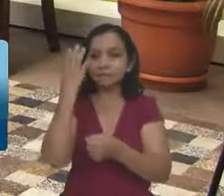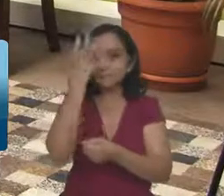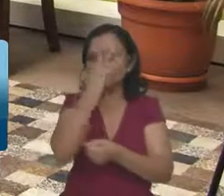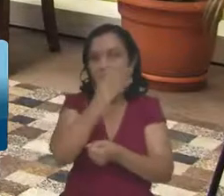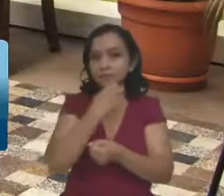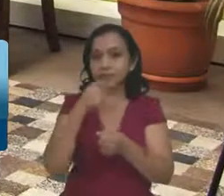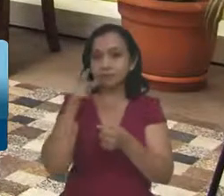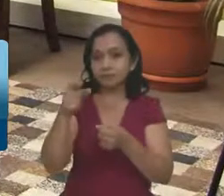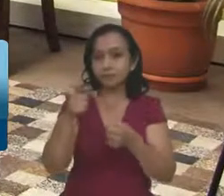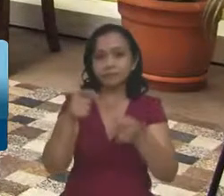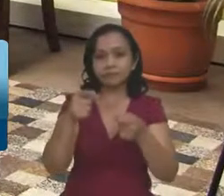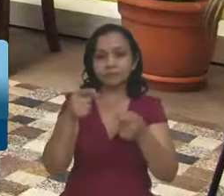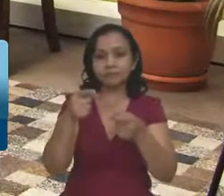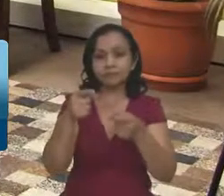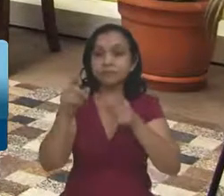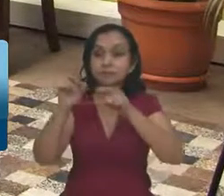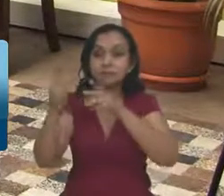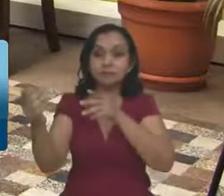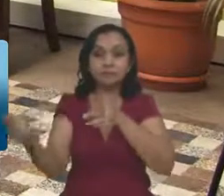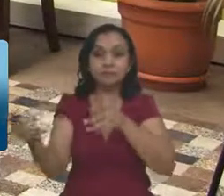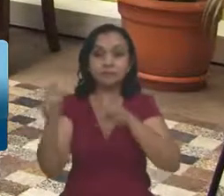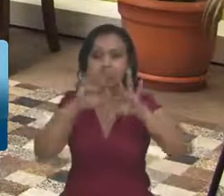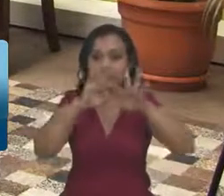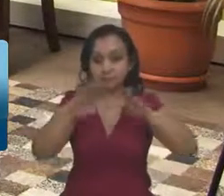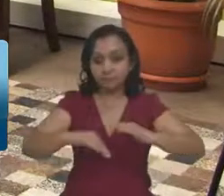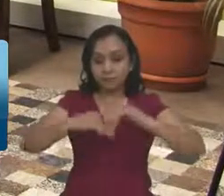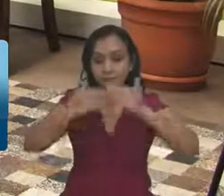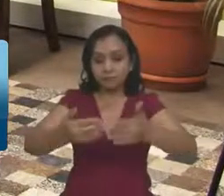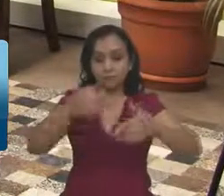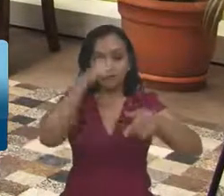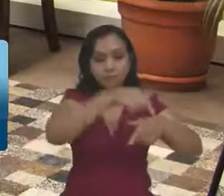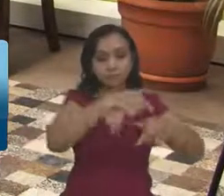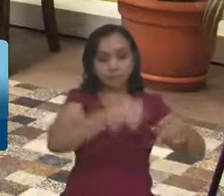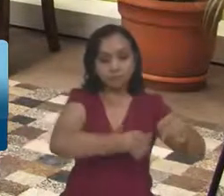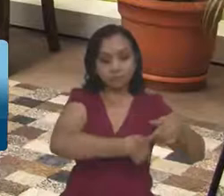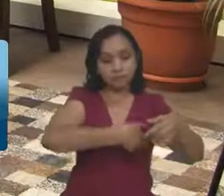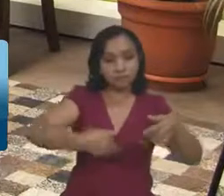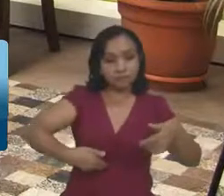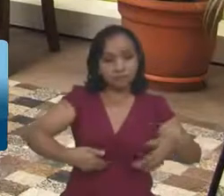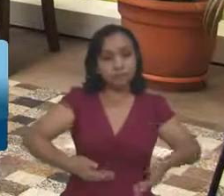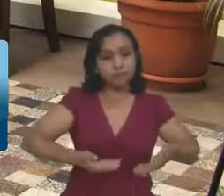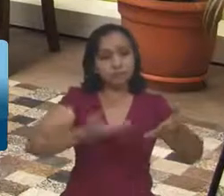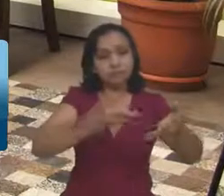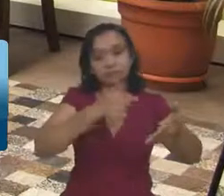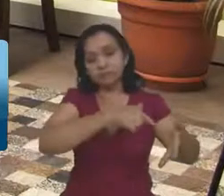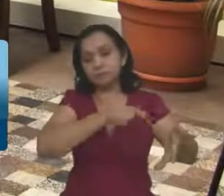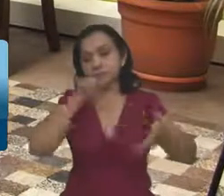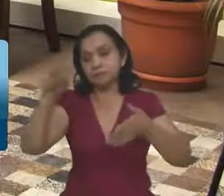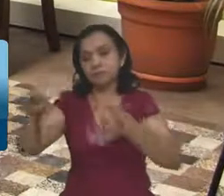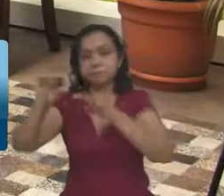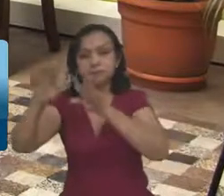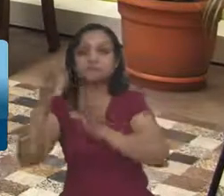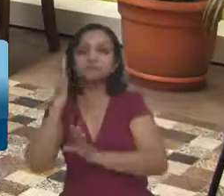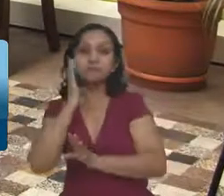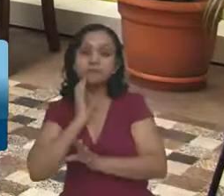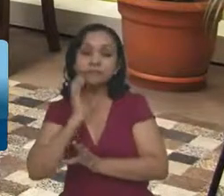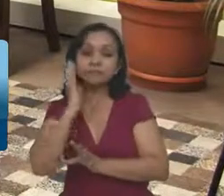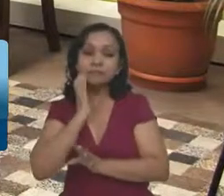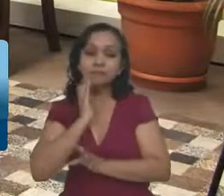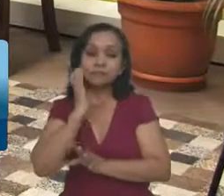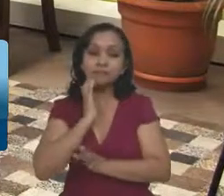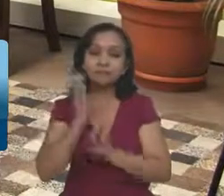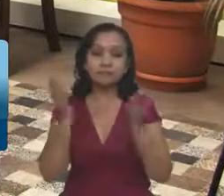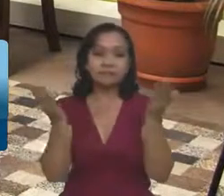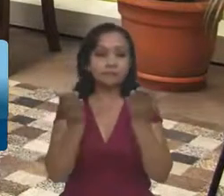ellos operan en nuestro hospital o nosotros mandamos compañeros para allá. E incluso las experiencias, hablamos, por ejemplo, de